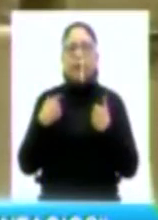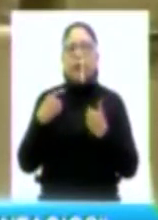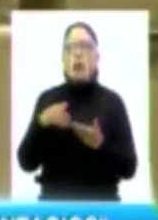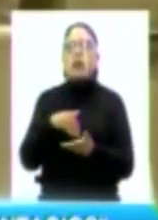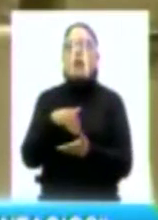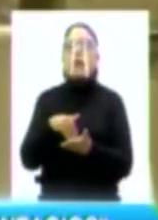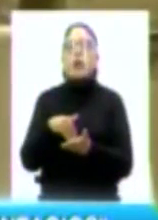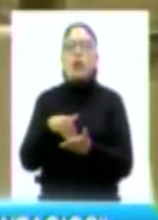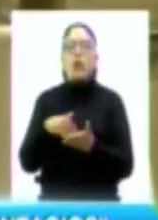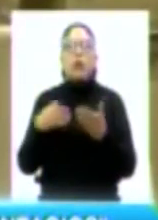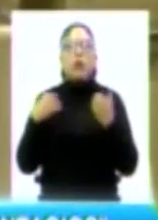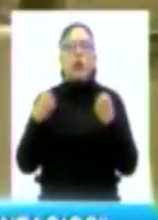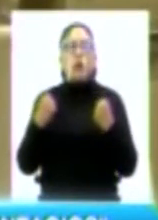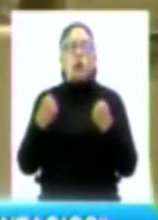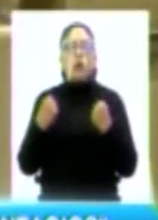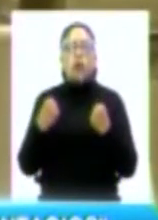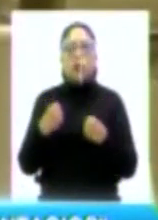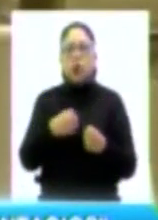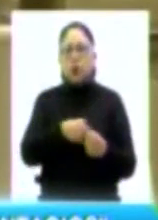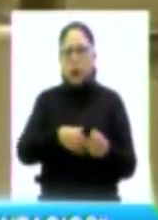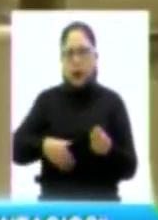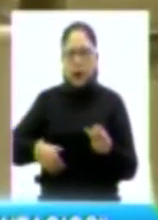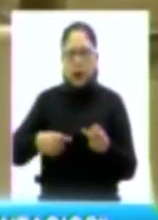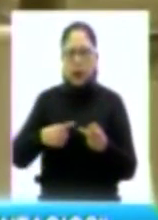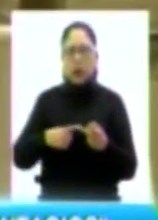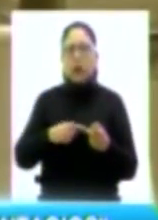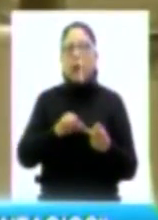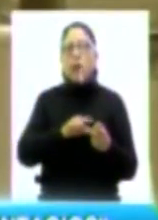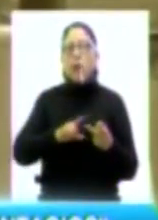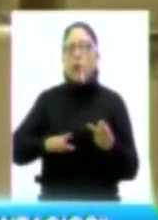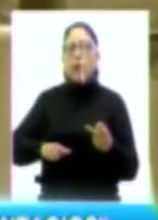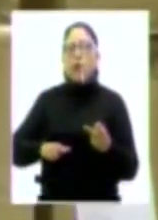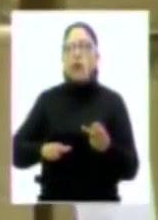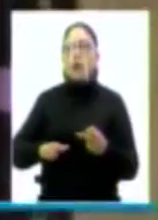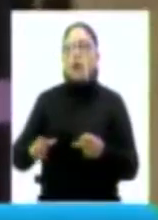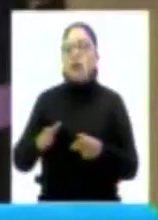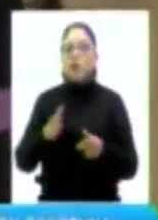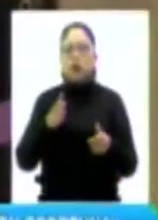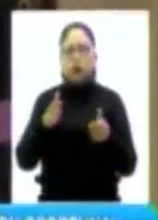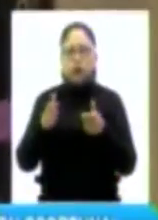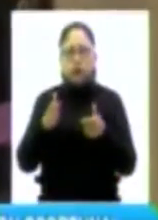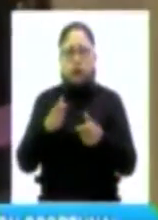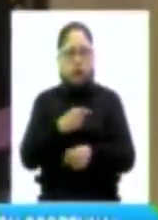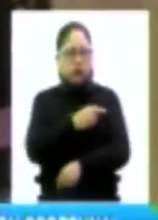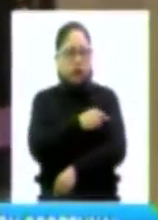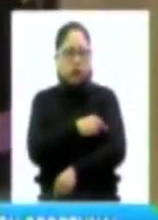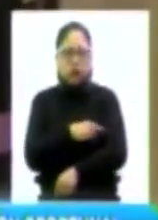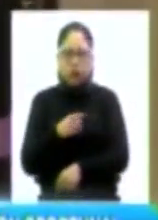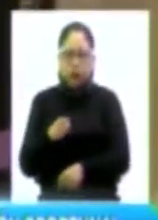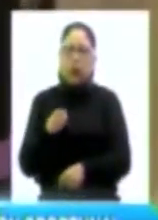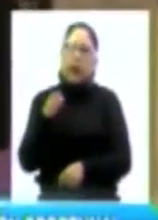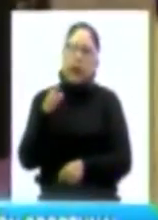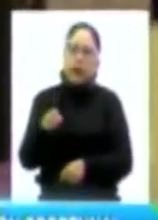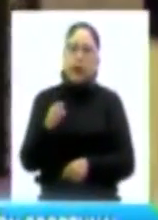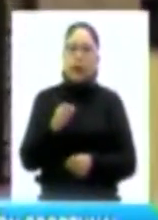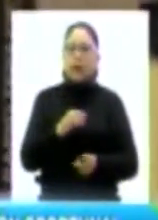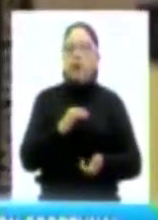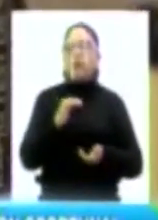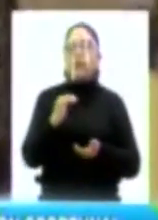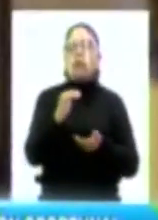en estos centros que están administrados por la gobernación y fundamentalmente por los municipios, para que de esta manera se pueda